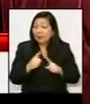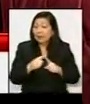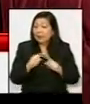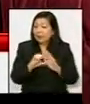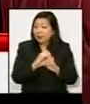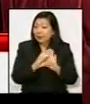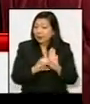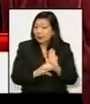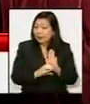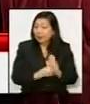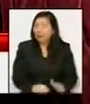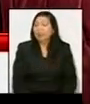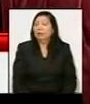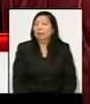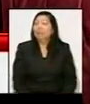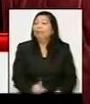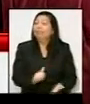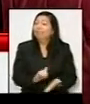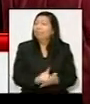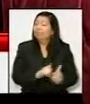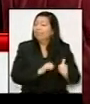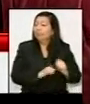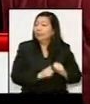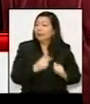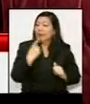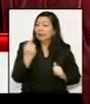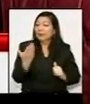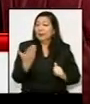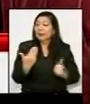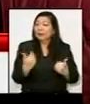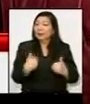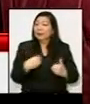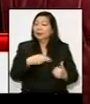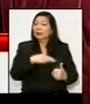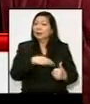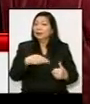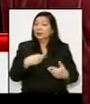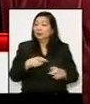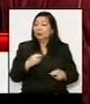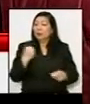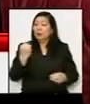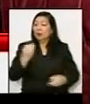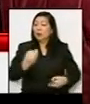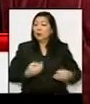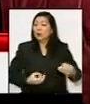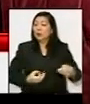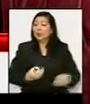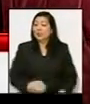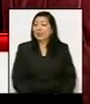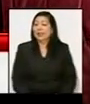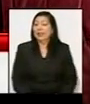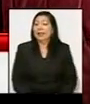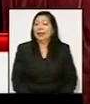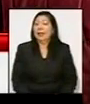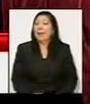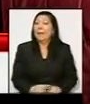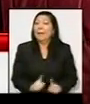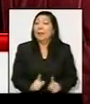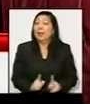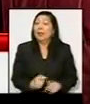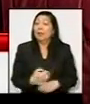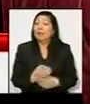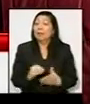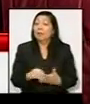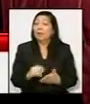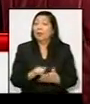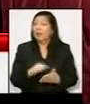constitucional en el sentido que afecta la autonomía que tiene el ministerio público y el poder judicial pero la fórmula que se